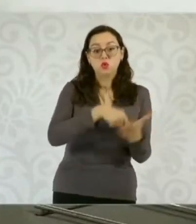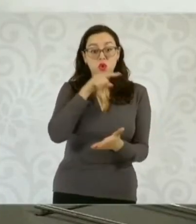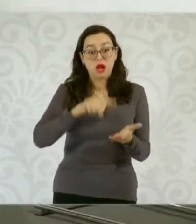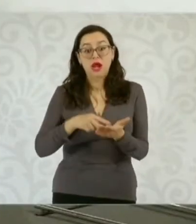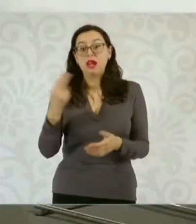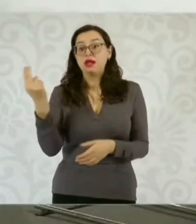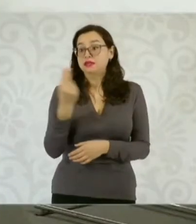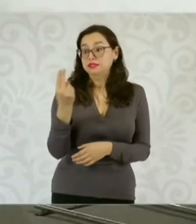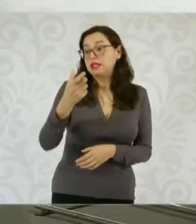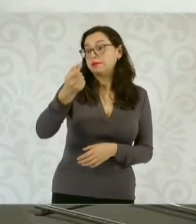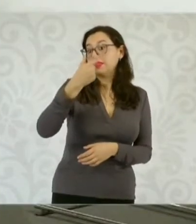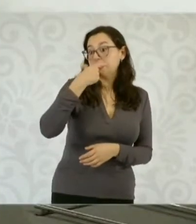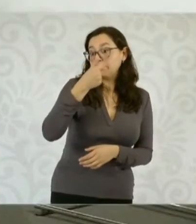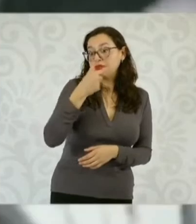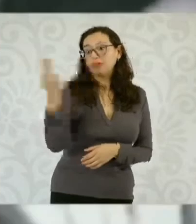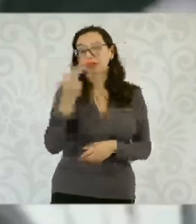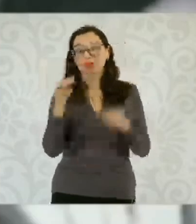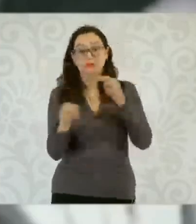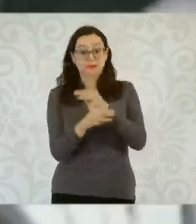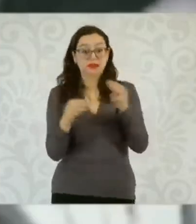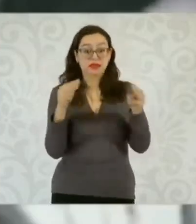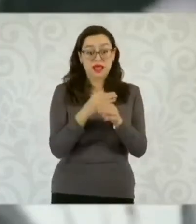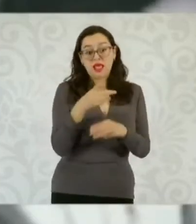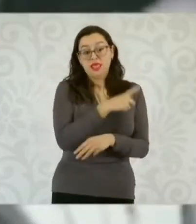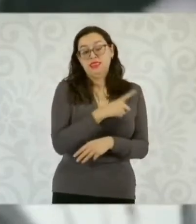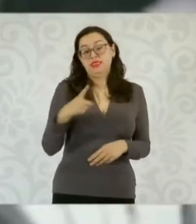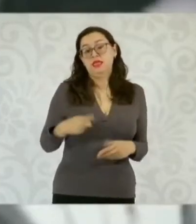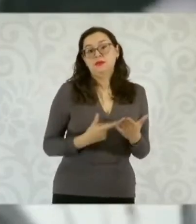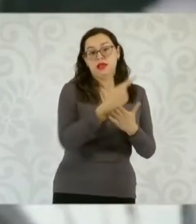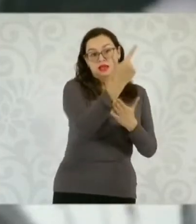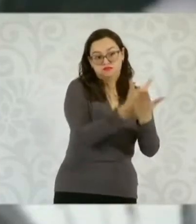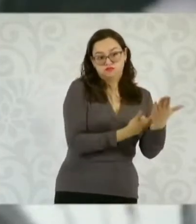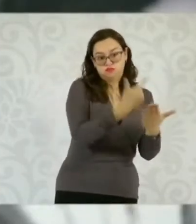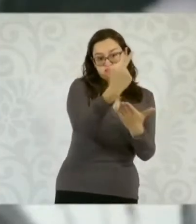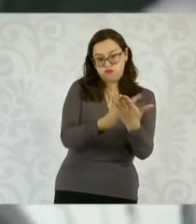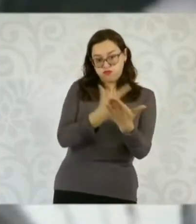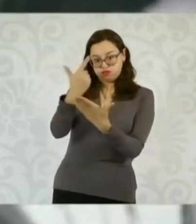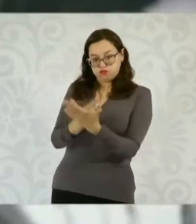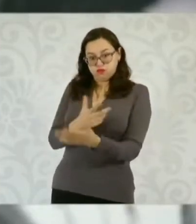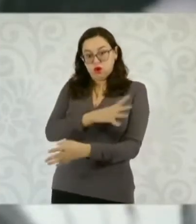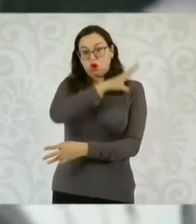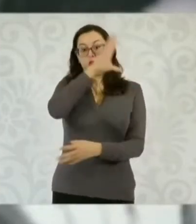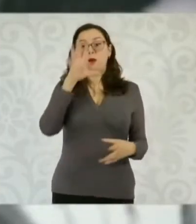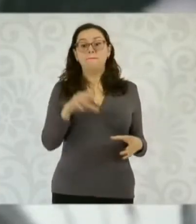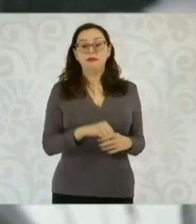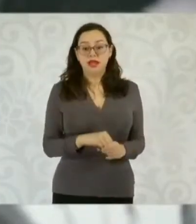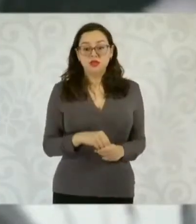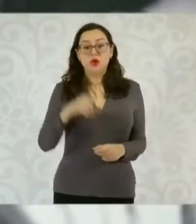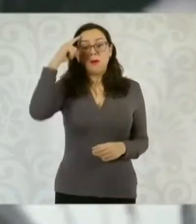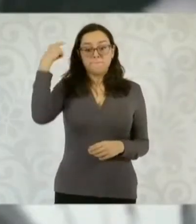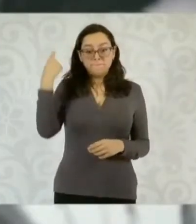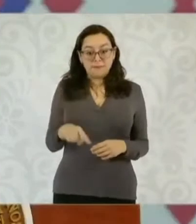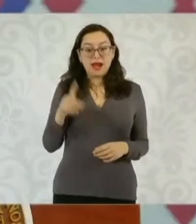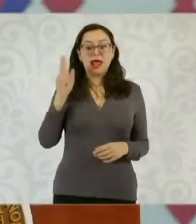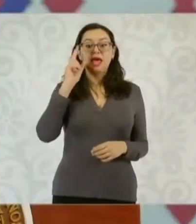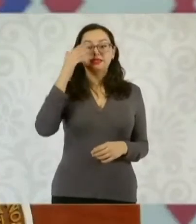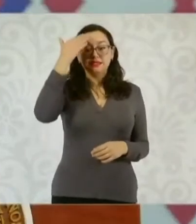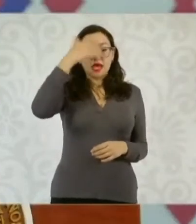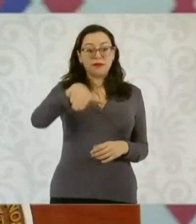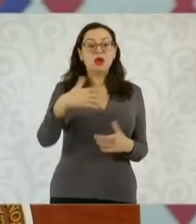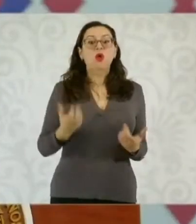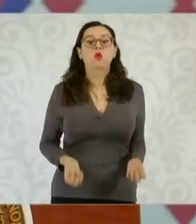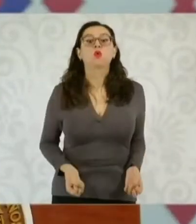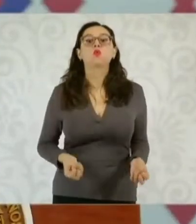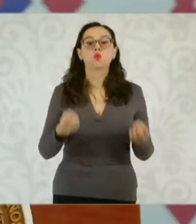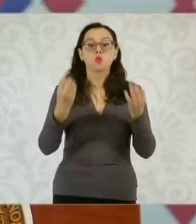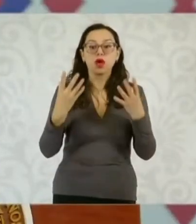insumos está diseñando exactamente cuántas piezas y de qué tipo de insumo de medicamentos, de reactivos, de pruebas, de